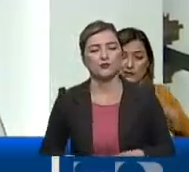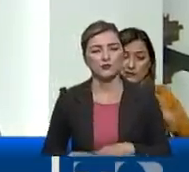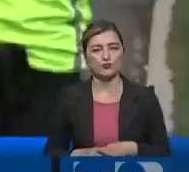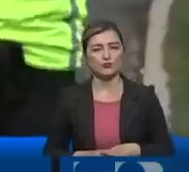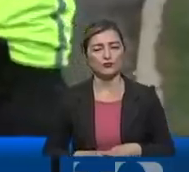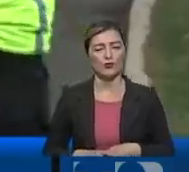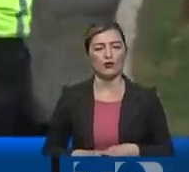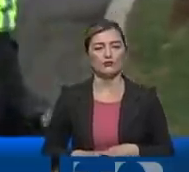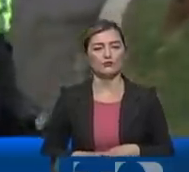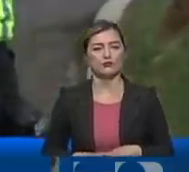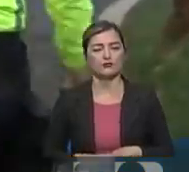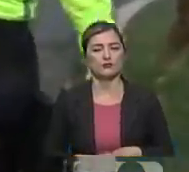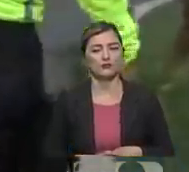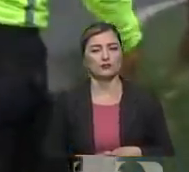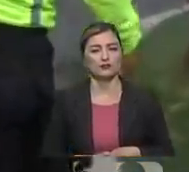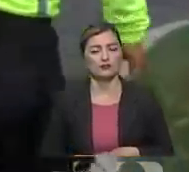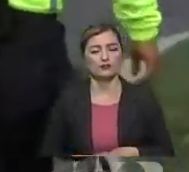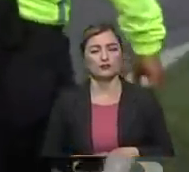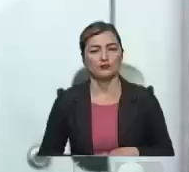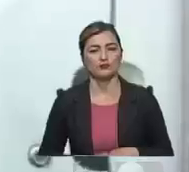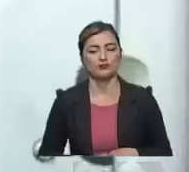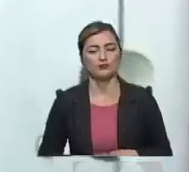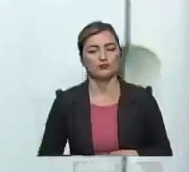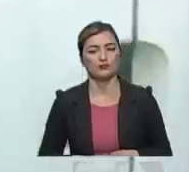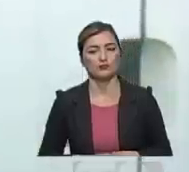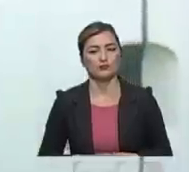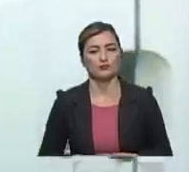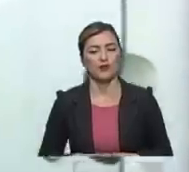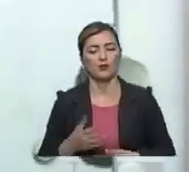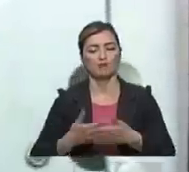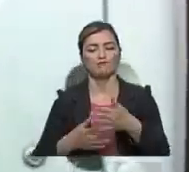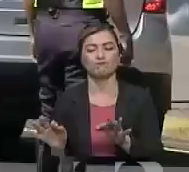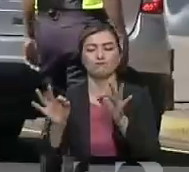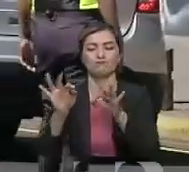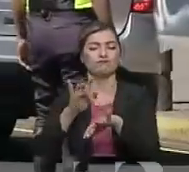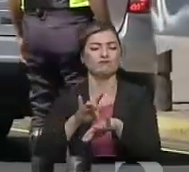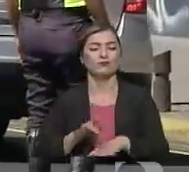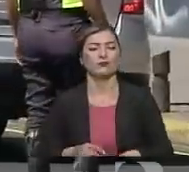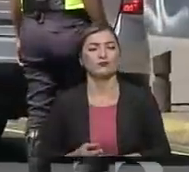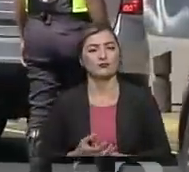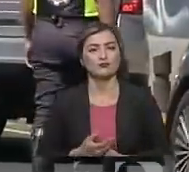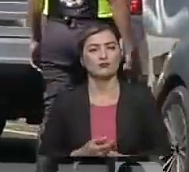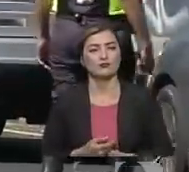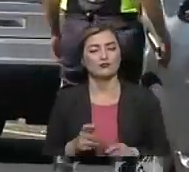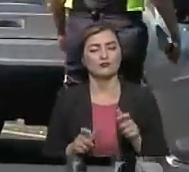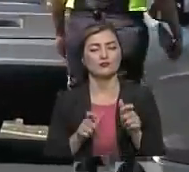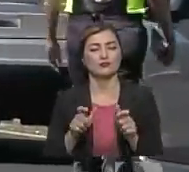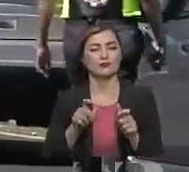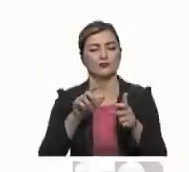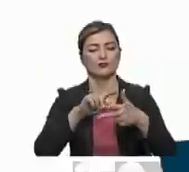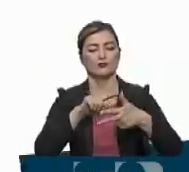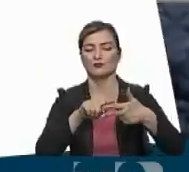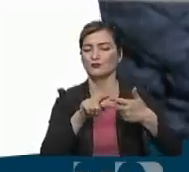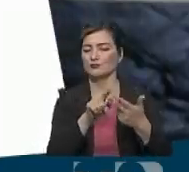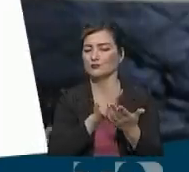y cuando es por tema de infracciones manuales es cuando el agente civil de tránsito le entrega la citación de tránsito. Los usuarios tienen tres opciones